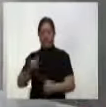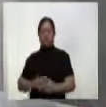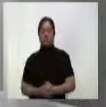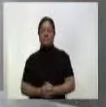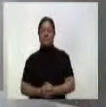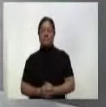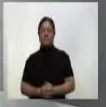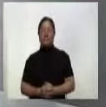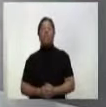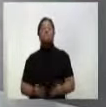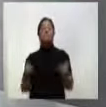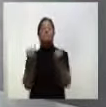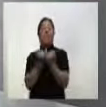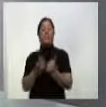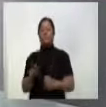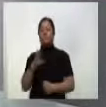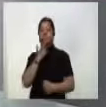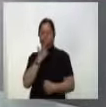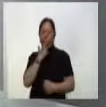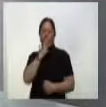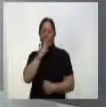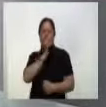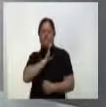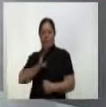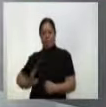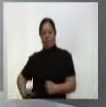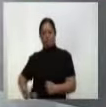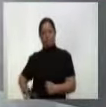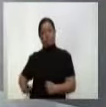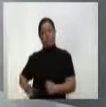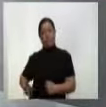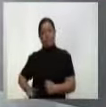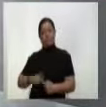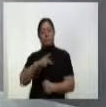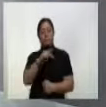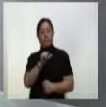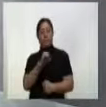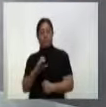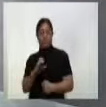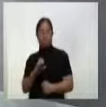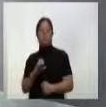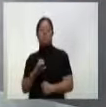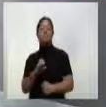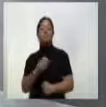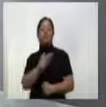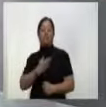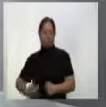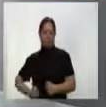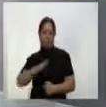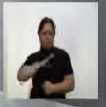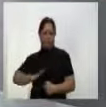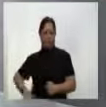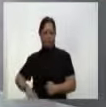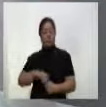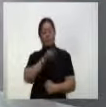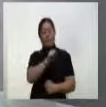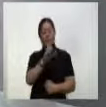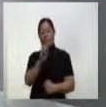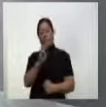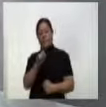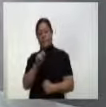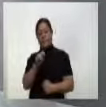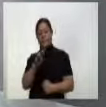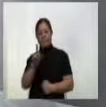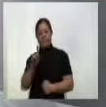Y a su vez, el también aspirante a la alcaldía capitalina, pero por el PAC, Serafín Ortiz, compartió sus propuestas de campaña con los